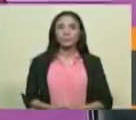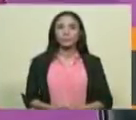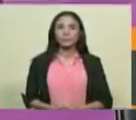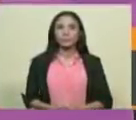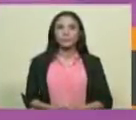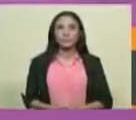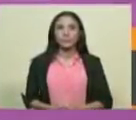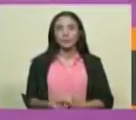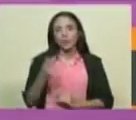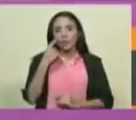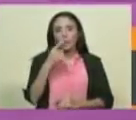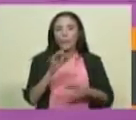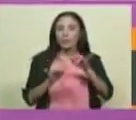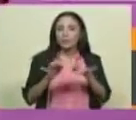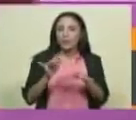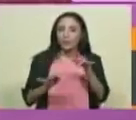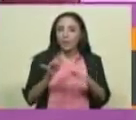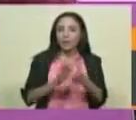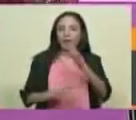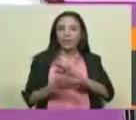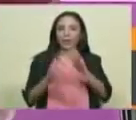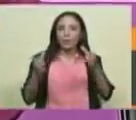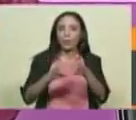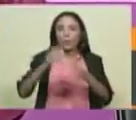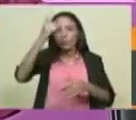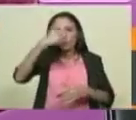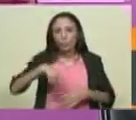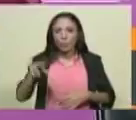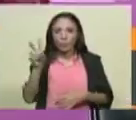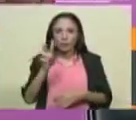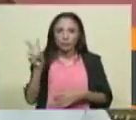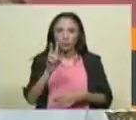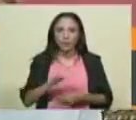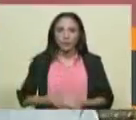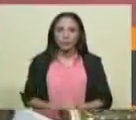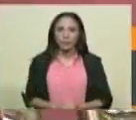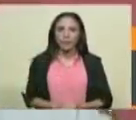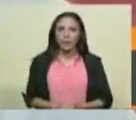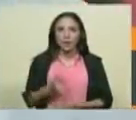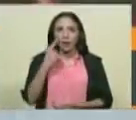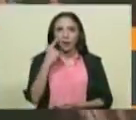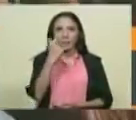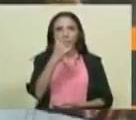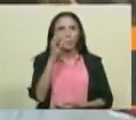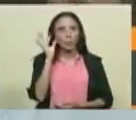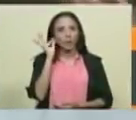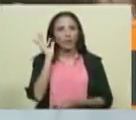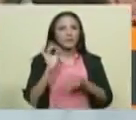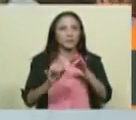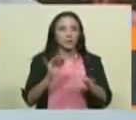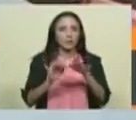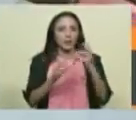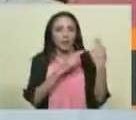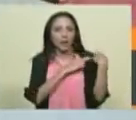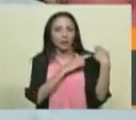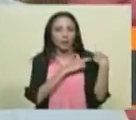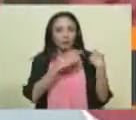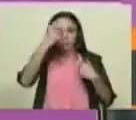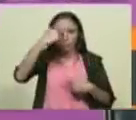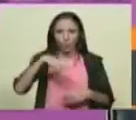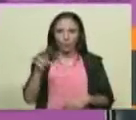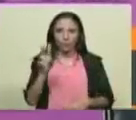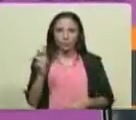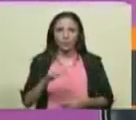del Movimiento Somos Venezuela, del gobierno, de las misiones del carnet de la patria, María Rosa Jiménez. Pero también está